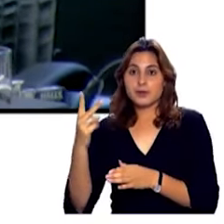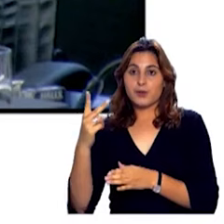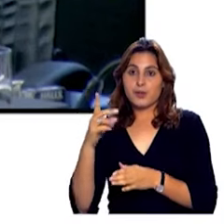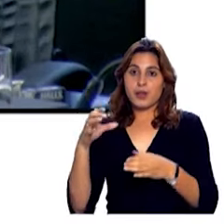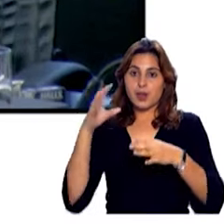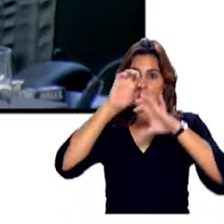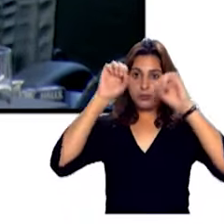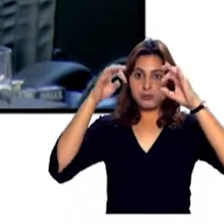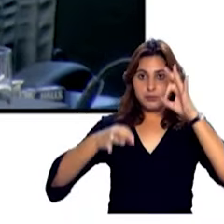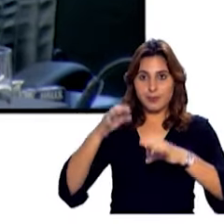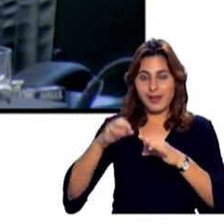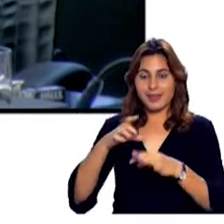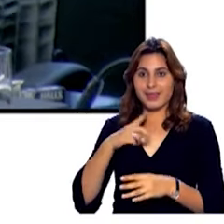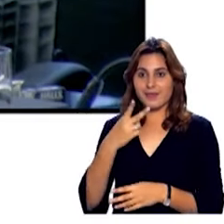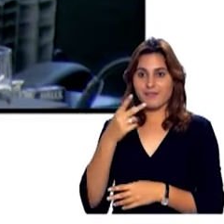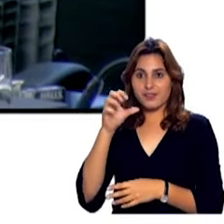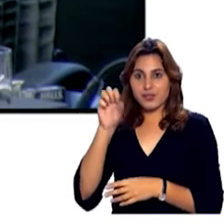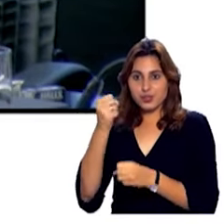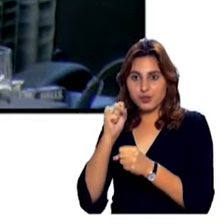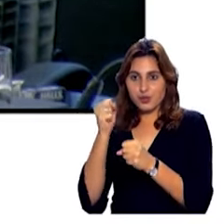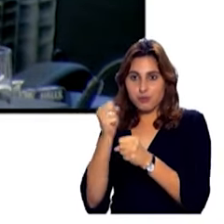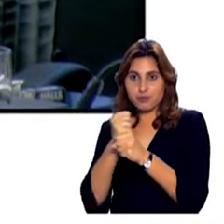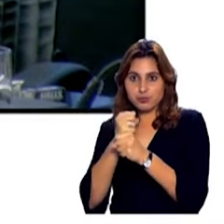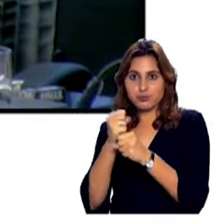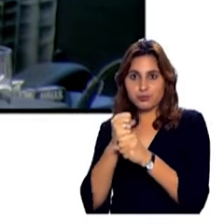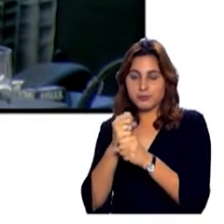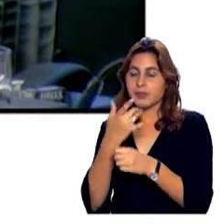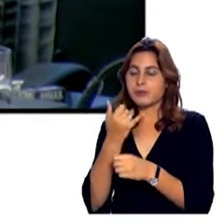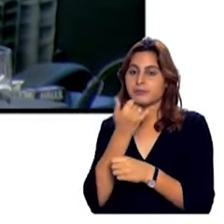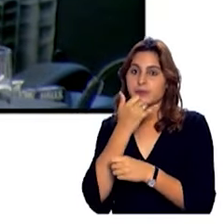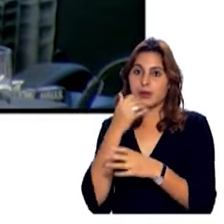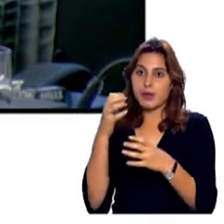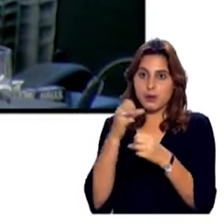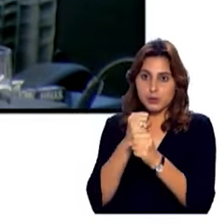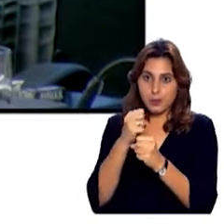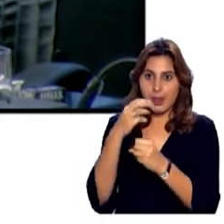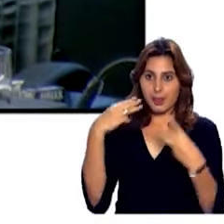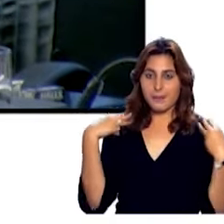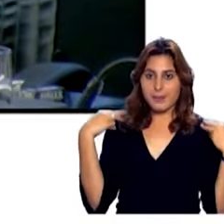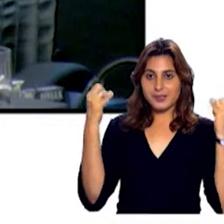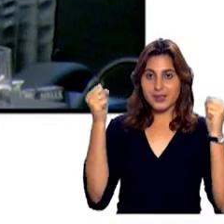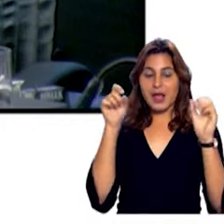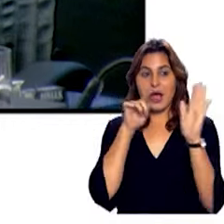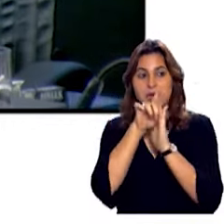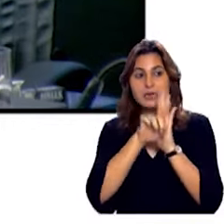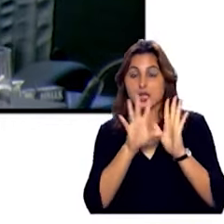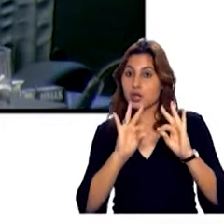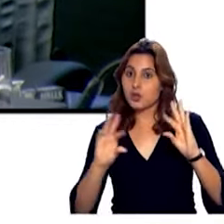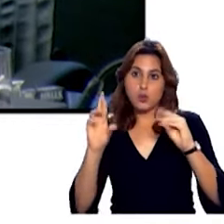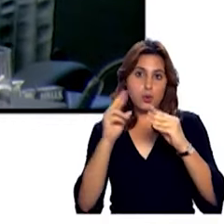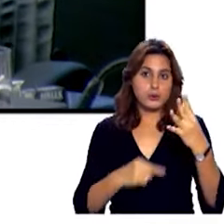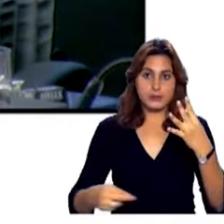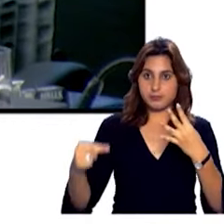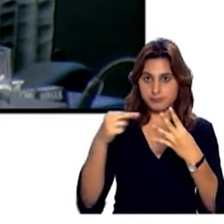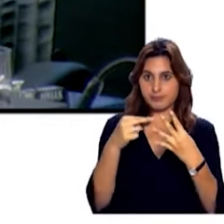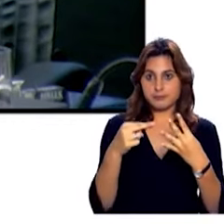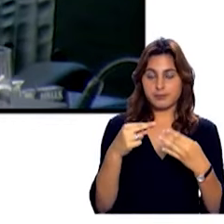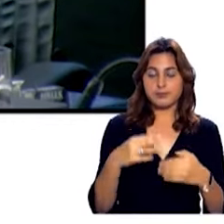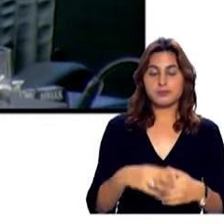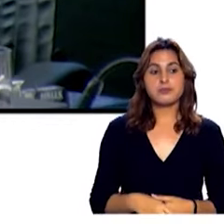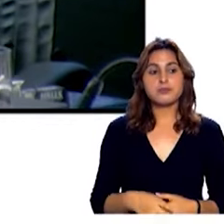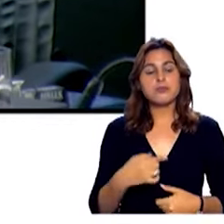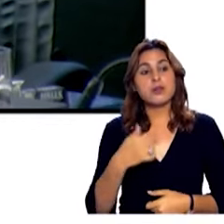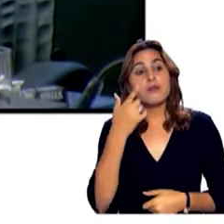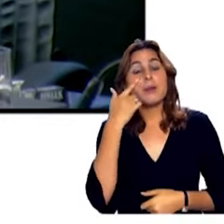analizan todos los recursos Y ven si realmente los recursos Son los motivos quec Son los motivos que dicen Y si tienen